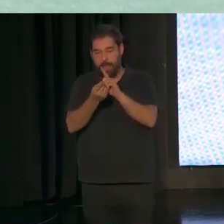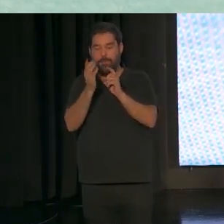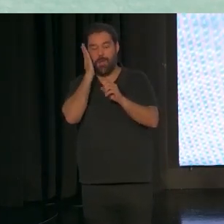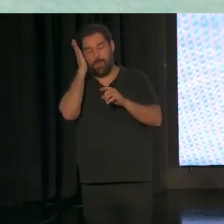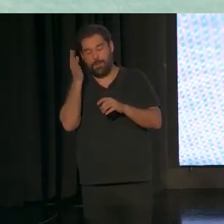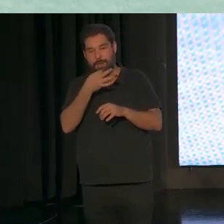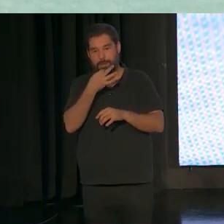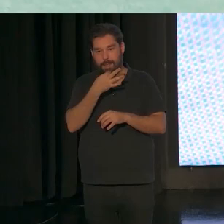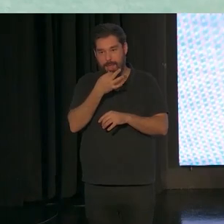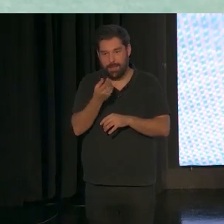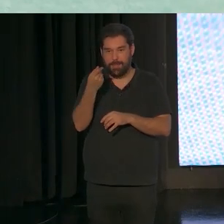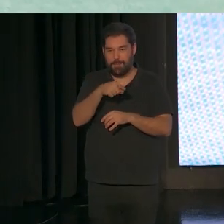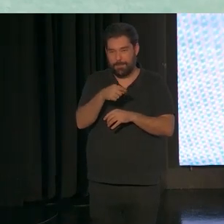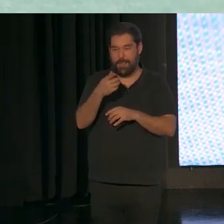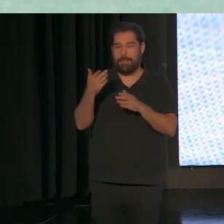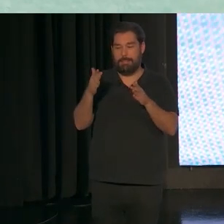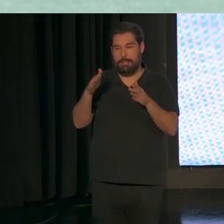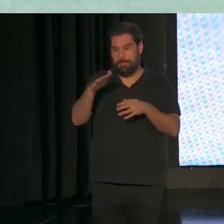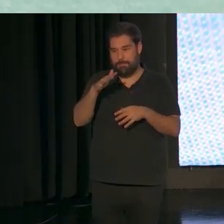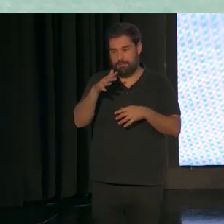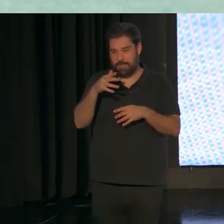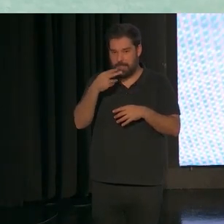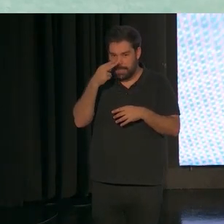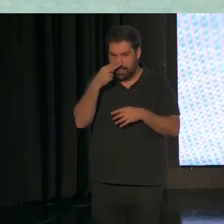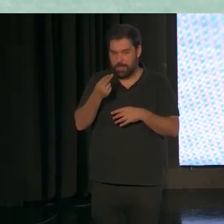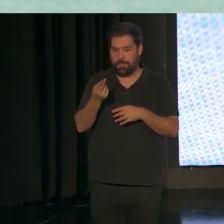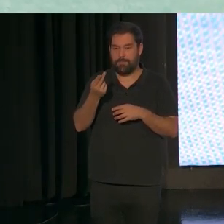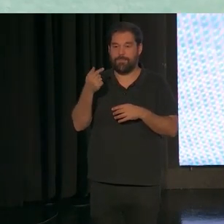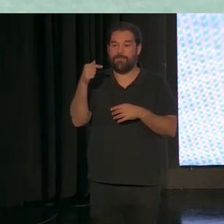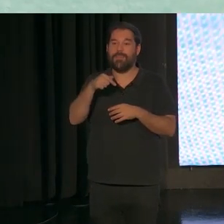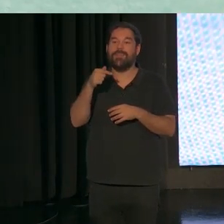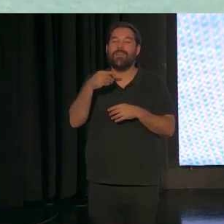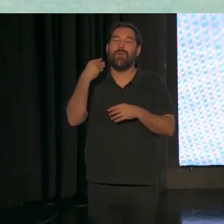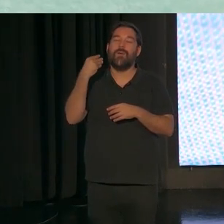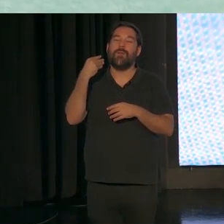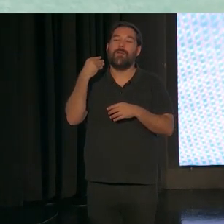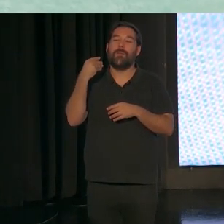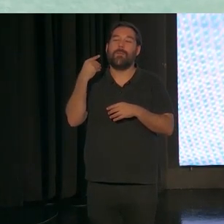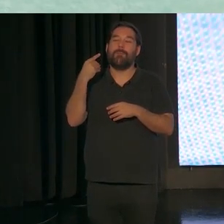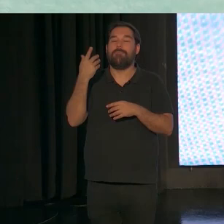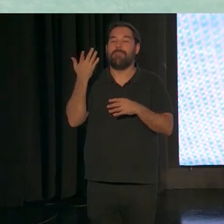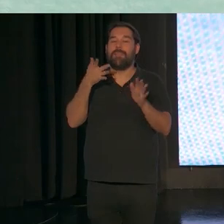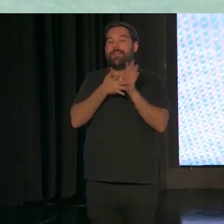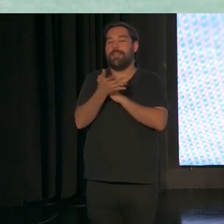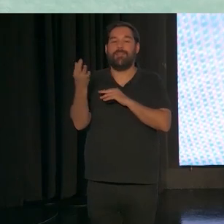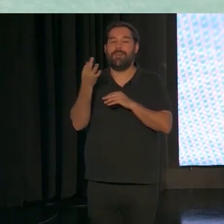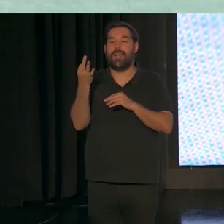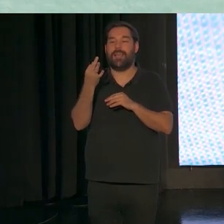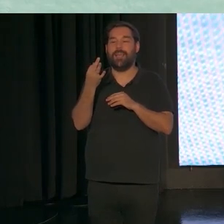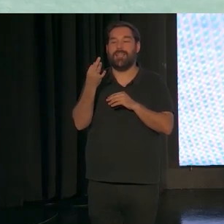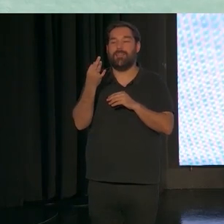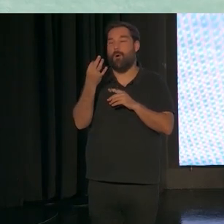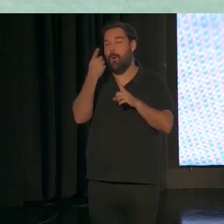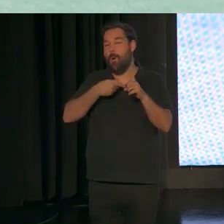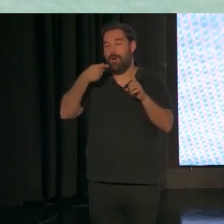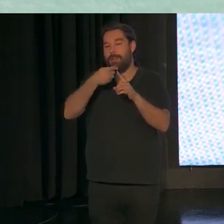también es un momento interesante H están pensadas para h lograr